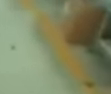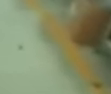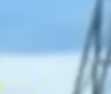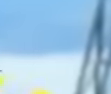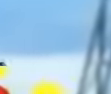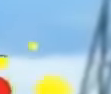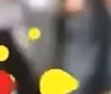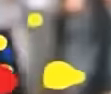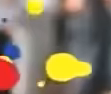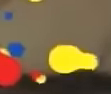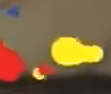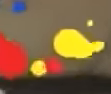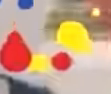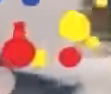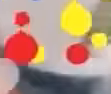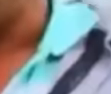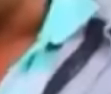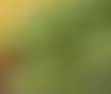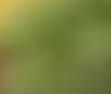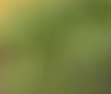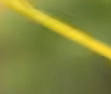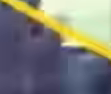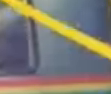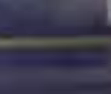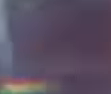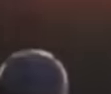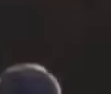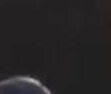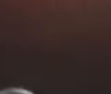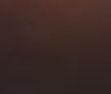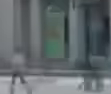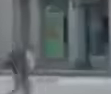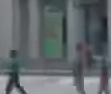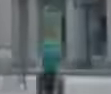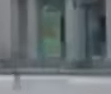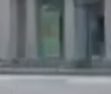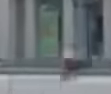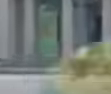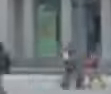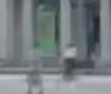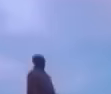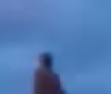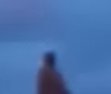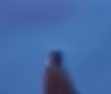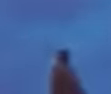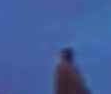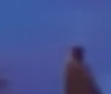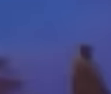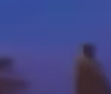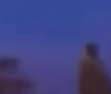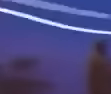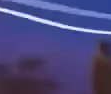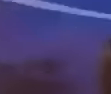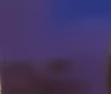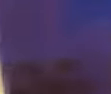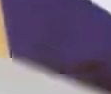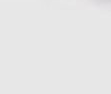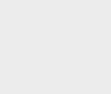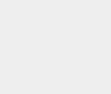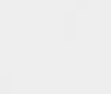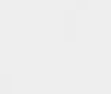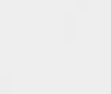Bienvenidos y bienvenidas. A continuación, una transmisión conjunta de radio y televisión por su derecho a